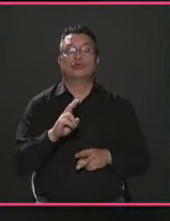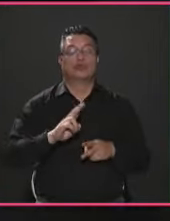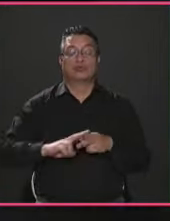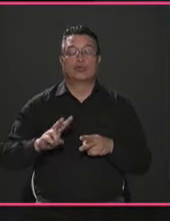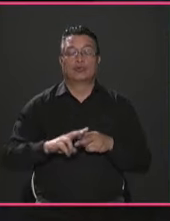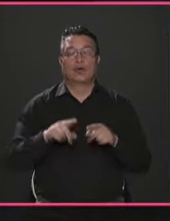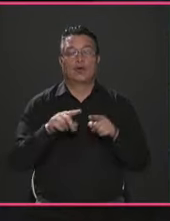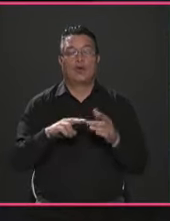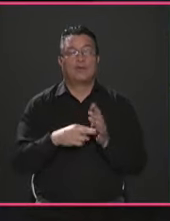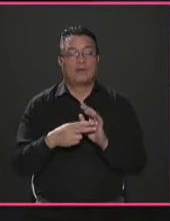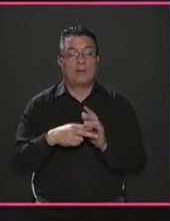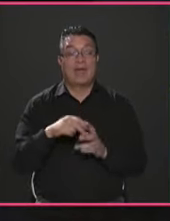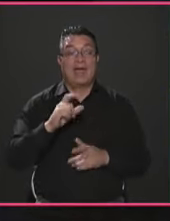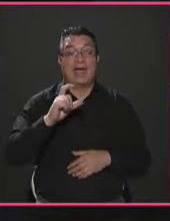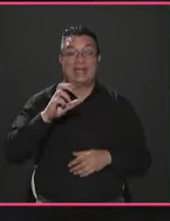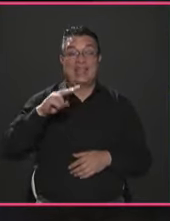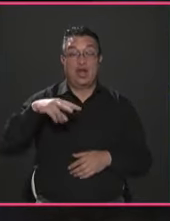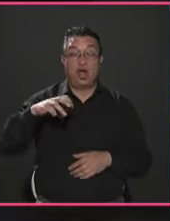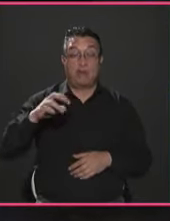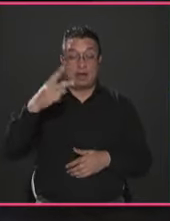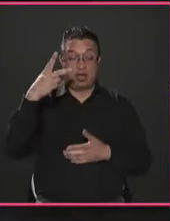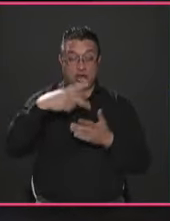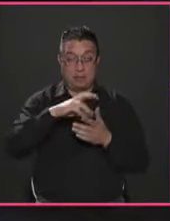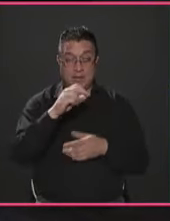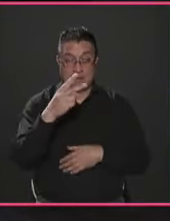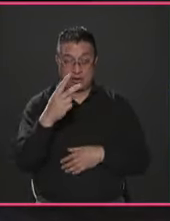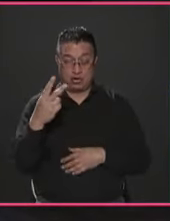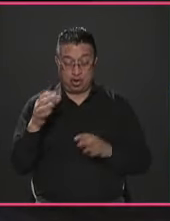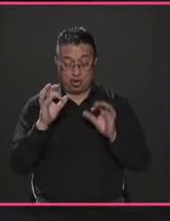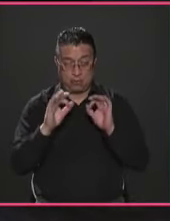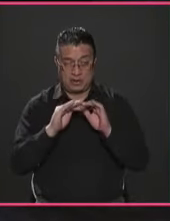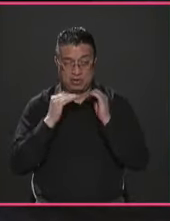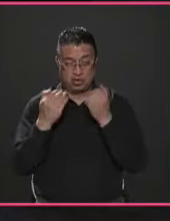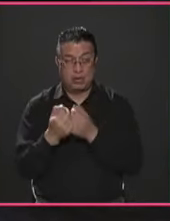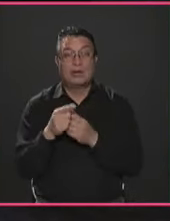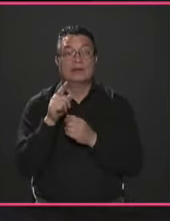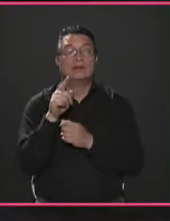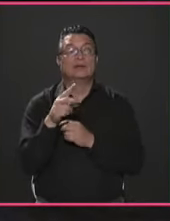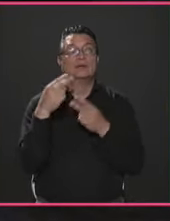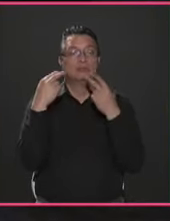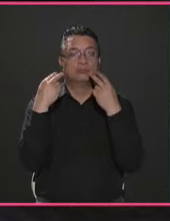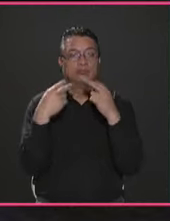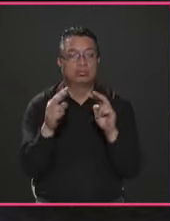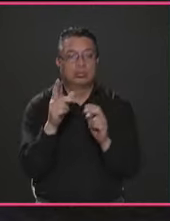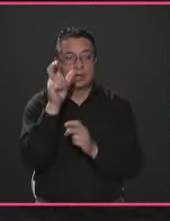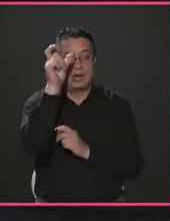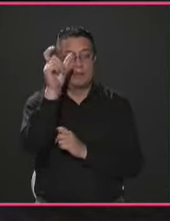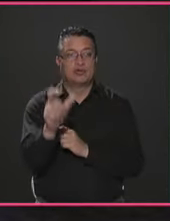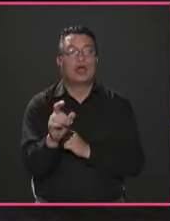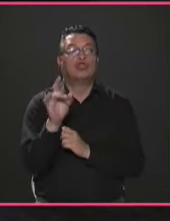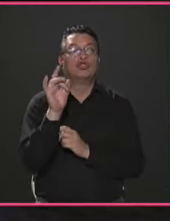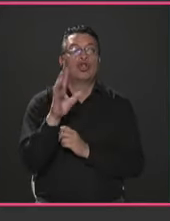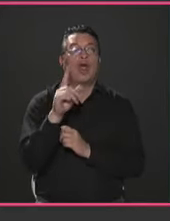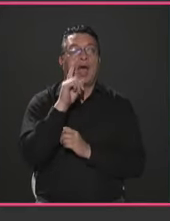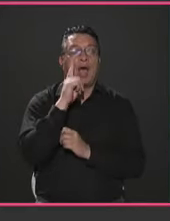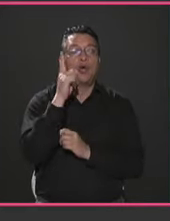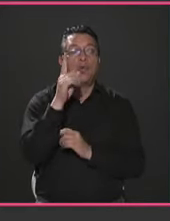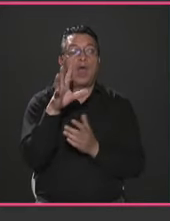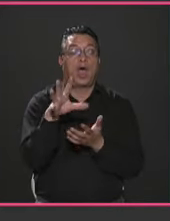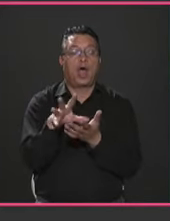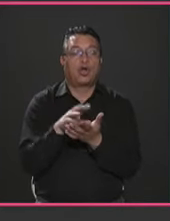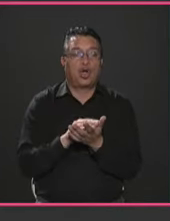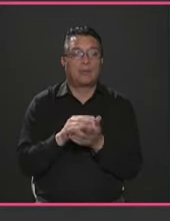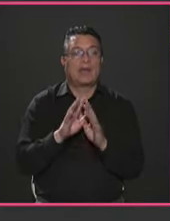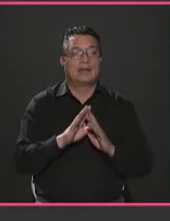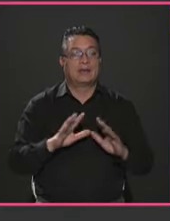este problema porque ese genoma que se completó el año 2022 correspondía a un genoma de un individuo que solo tenía una copia de los dos